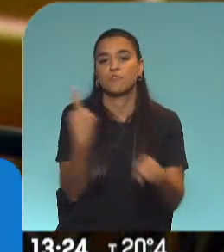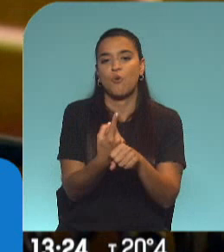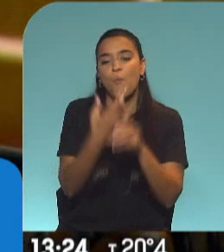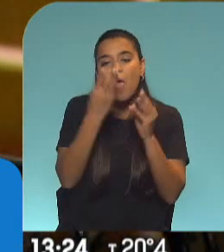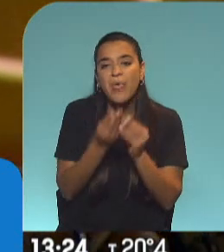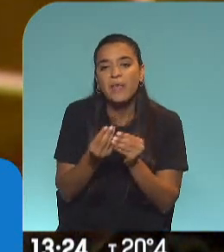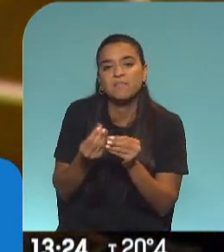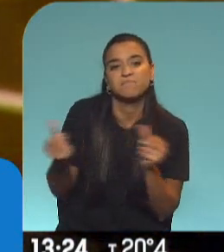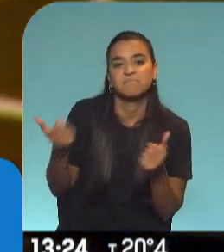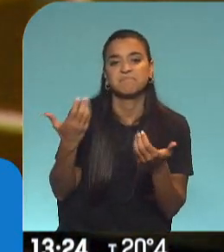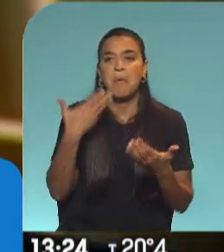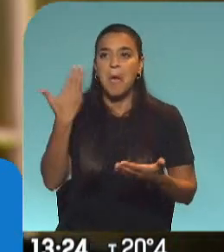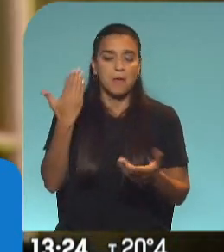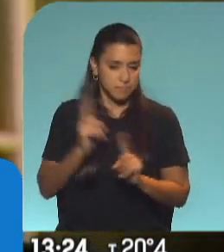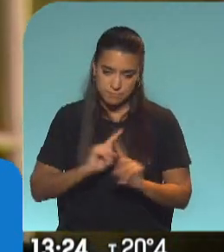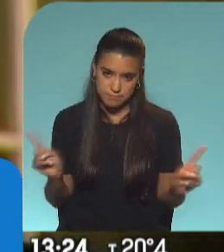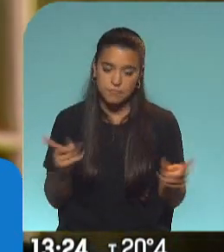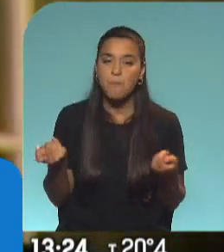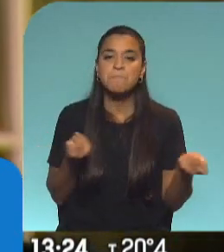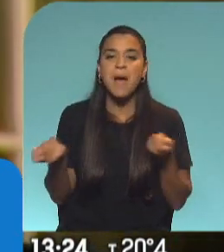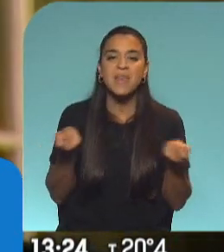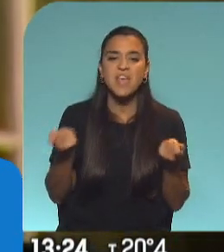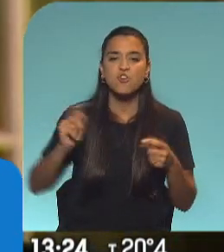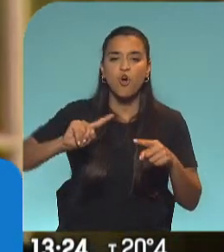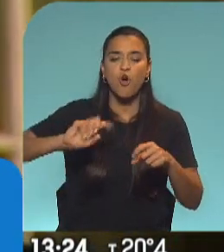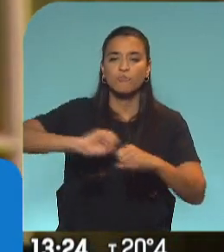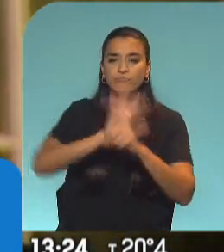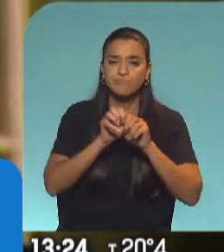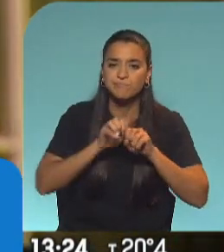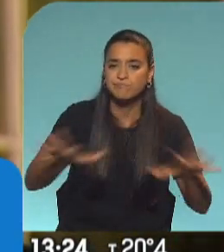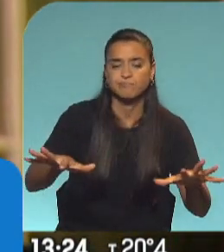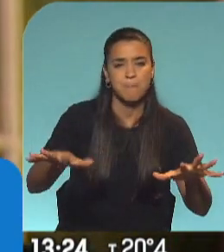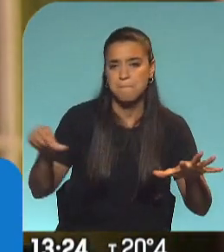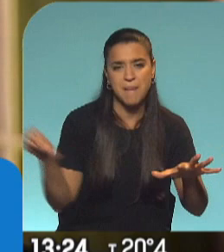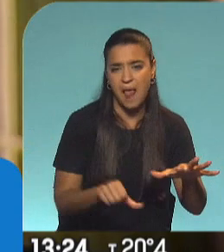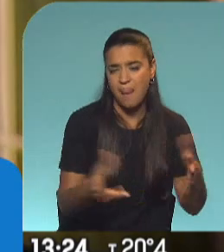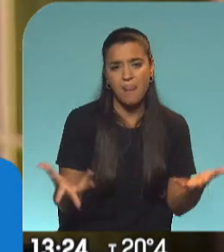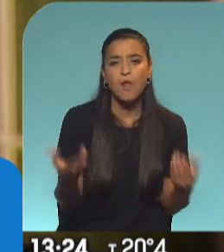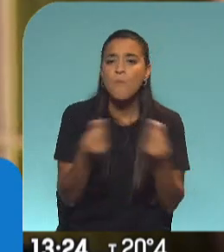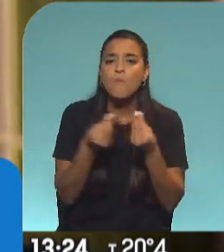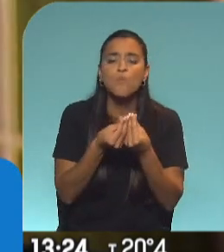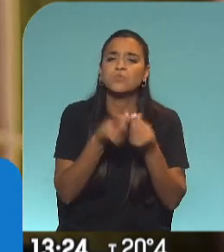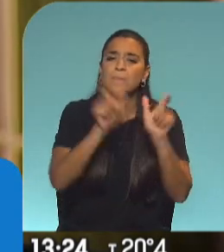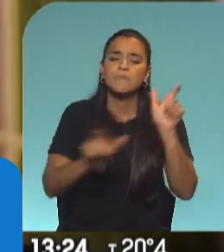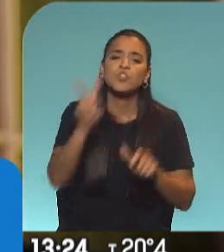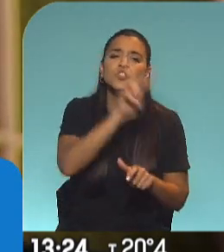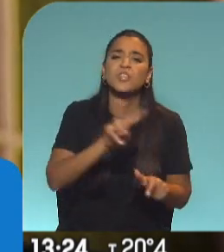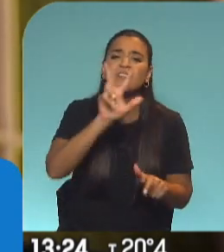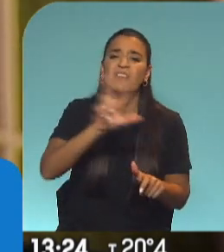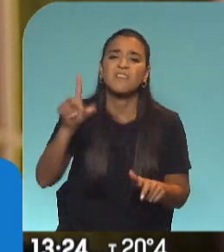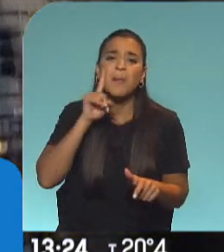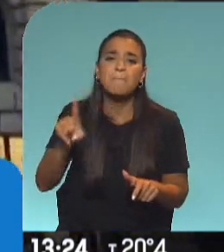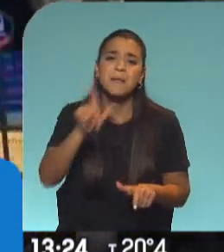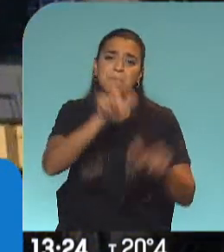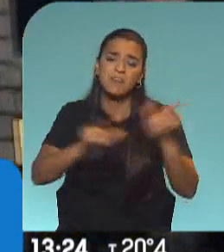con retórica. Su cuestionado manejo de la pandemia con sus idas y vueltas, que costó la vida de más de 233.000